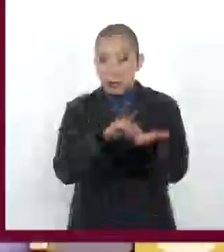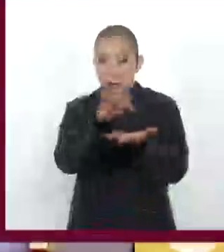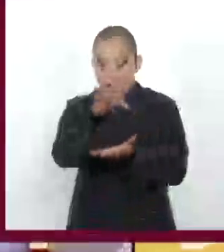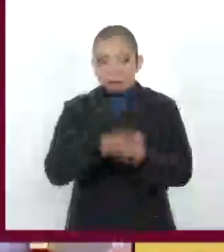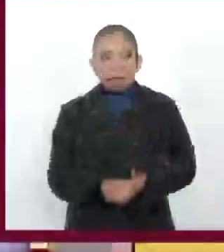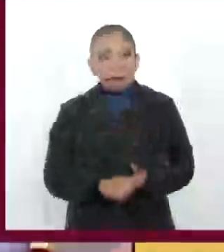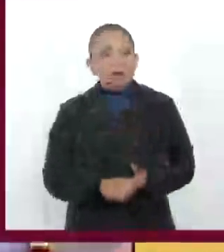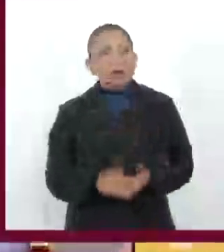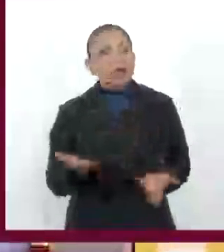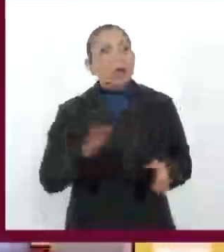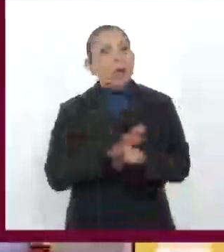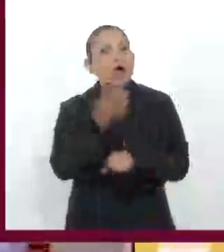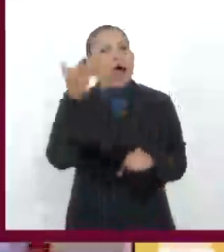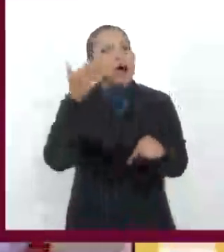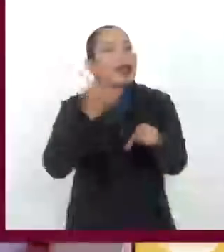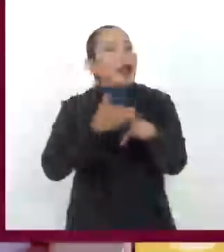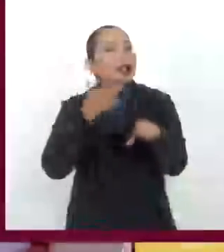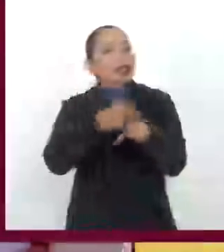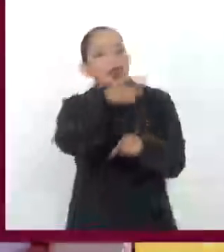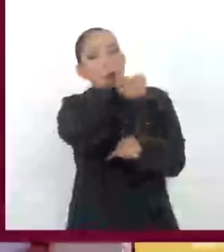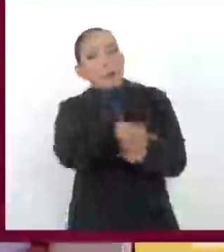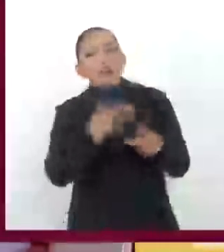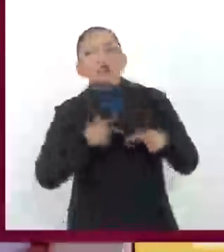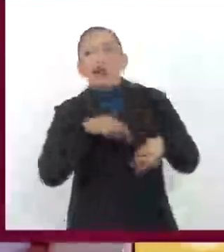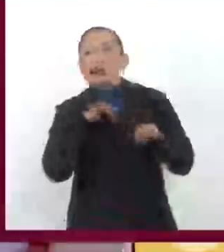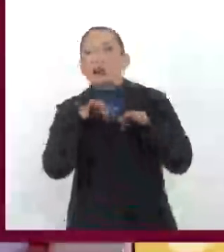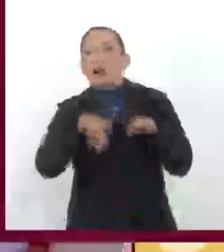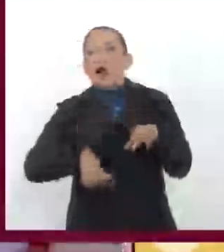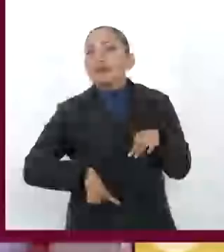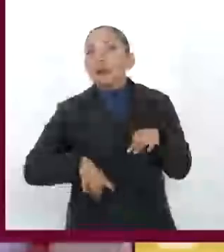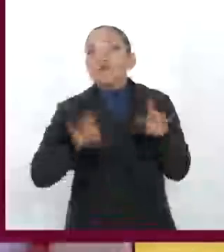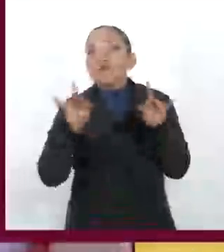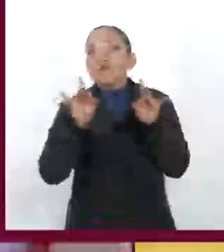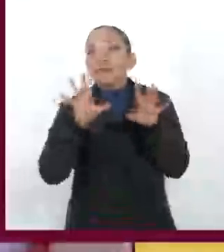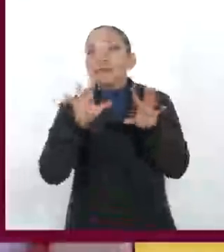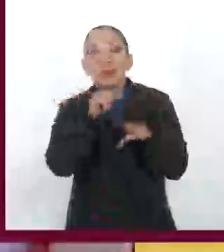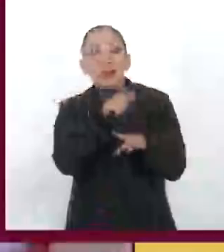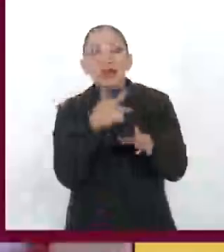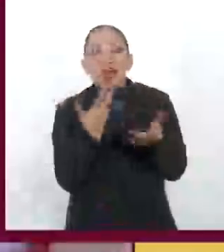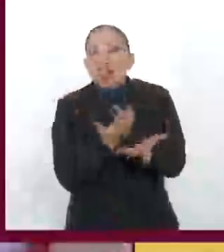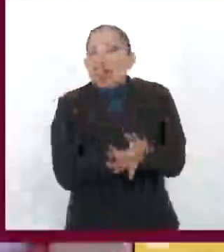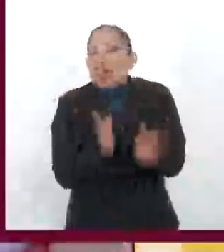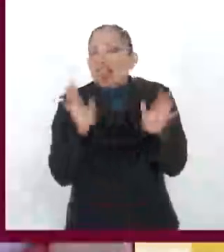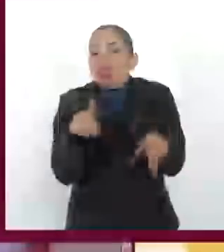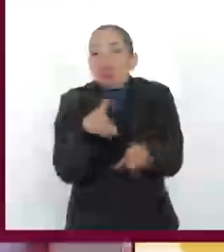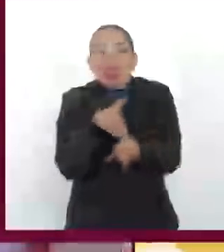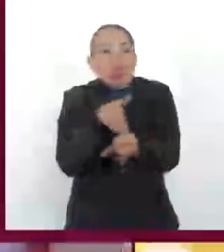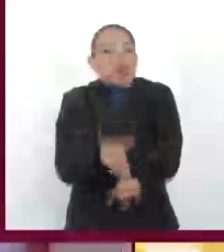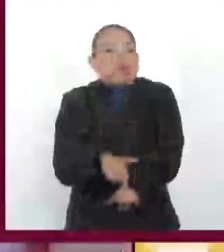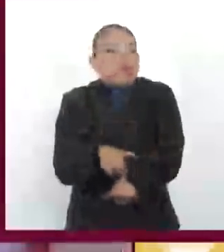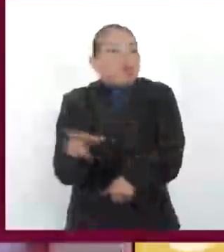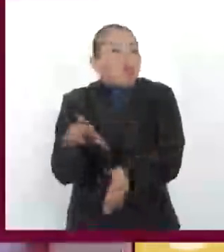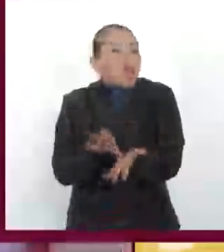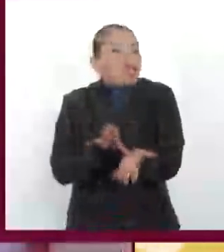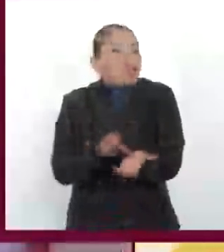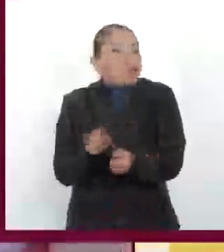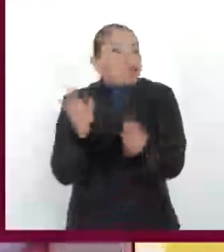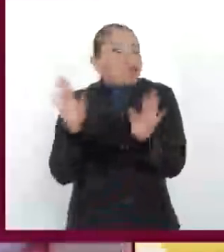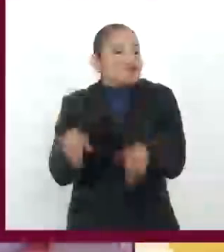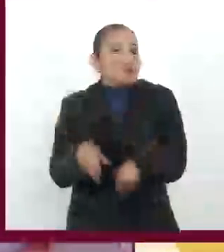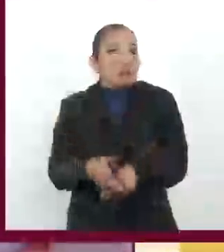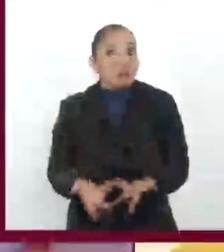Muchas gracias. ¿Y qué sanciones reciben estos servidores públicos en caso de que no cumplan lo que está pactado en